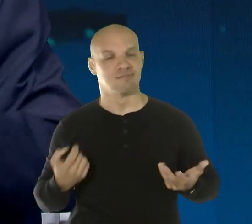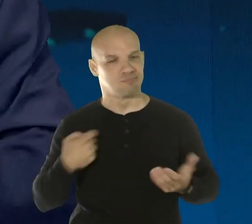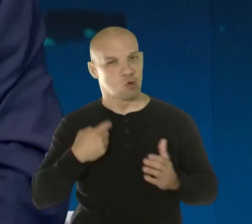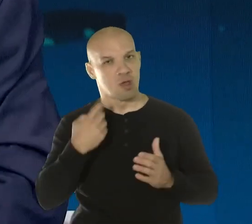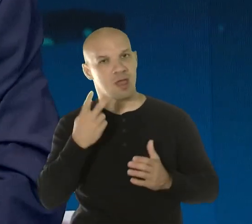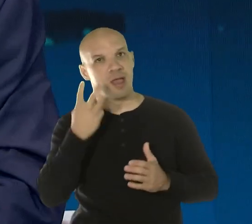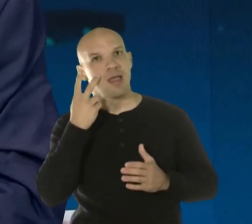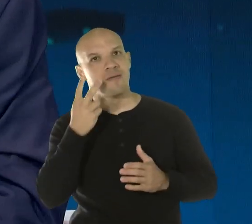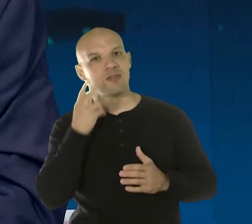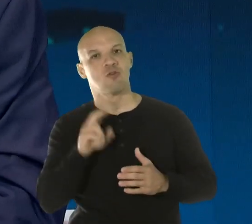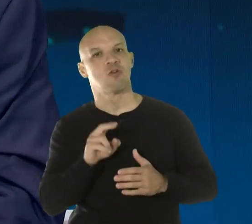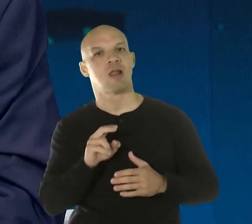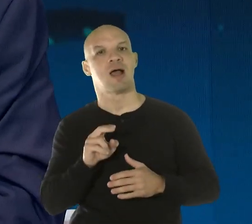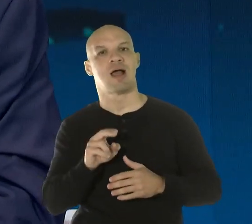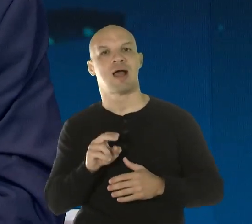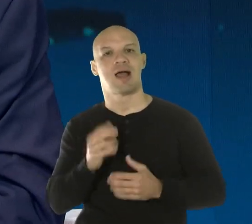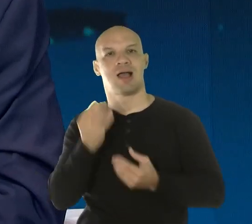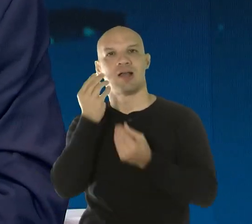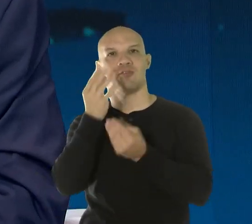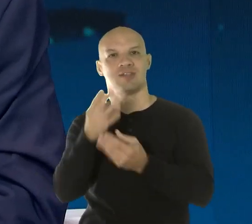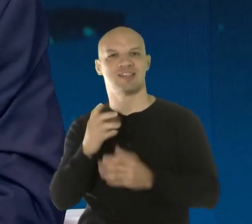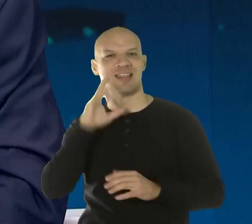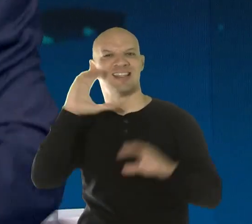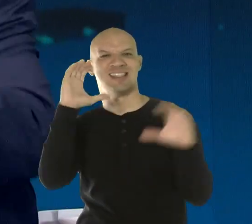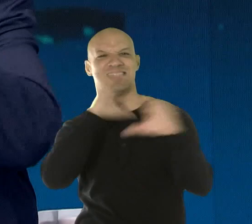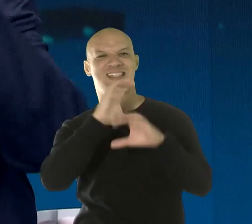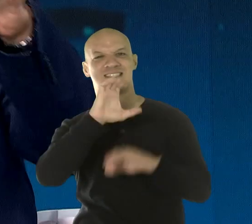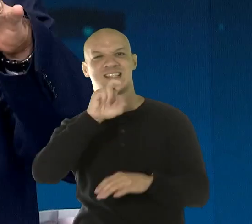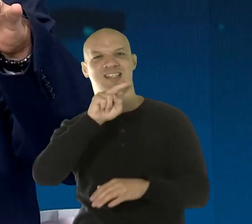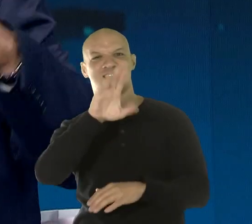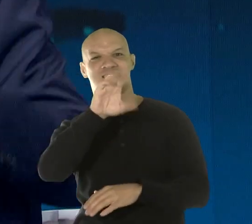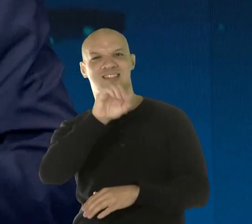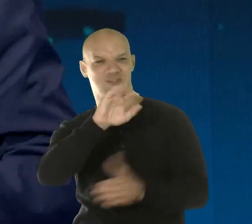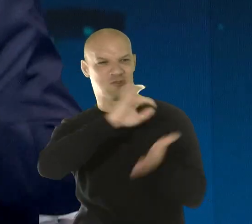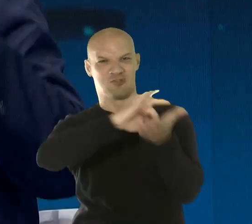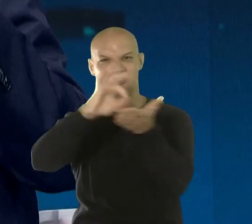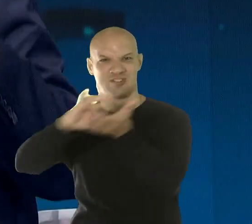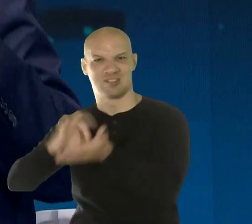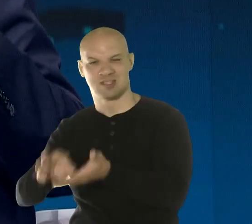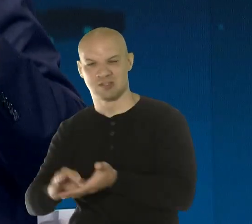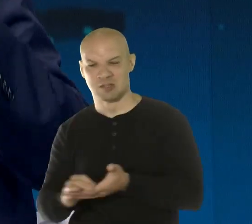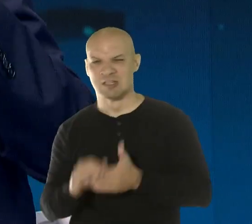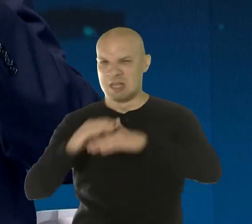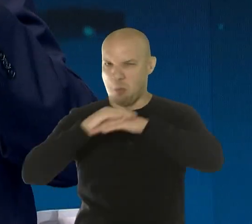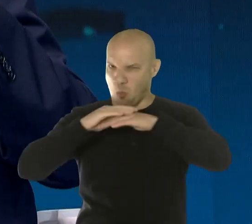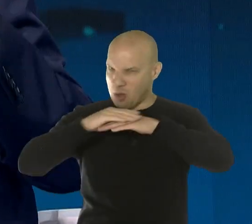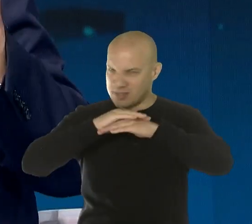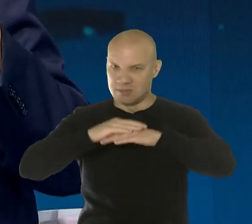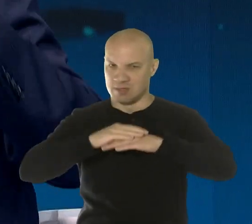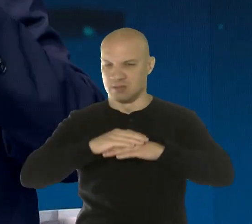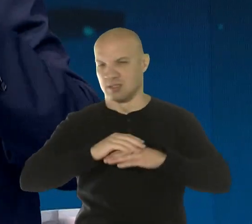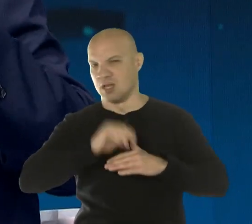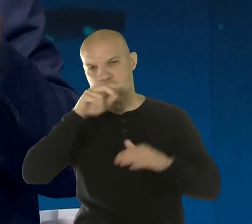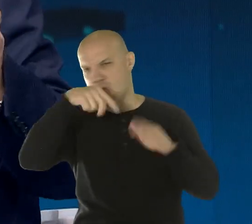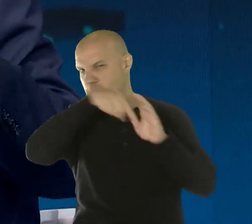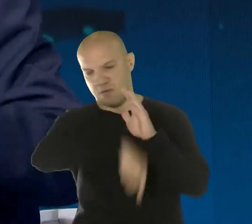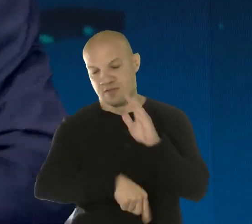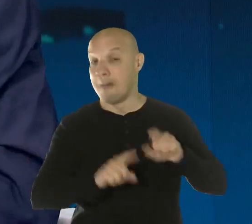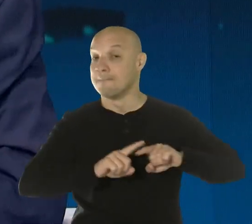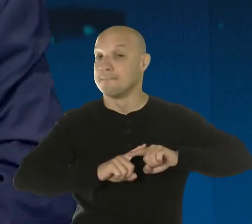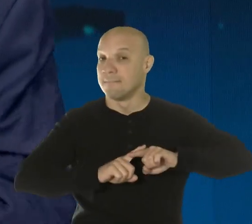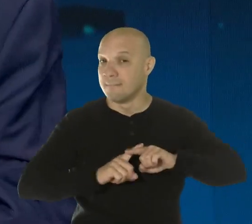noticia del censo por encimita, pero interesantemente uno de los pocos, si creo que el